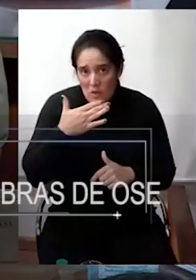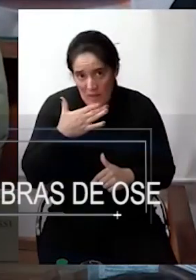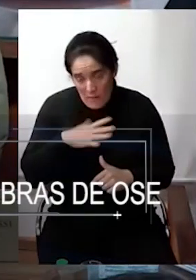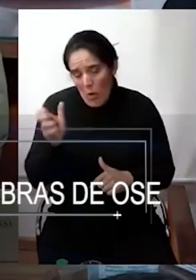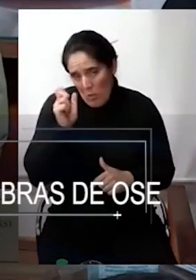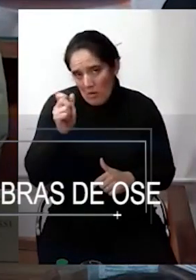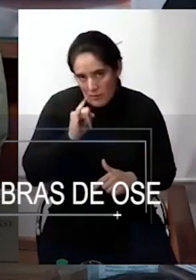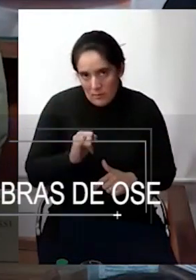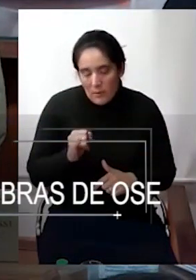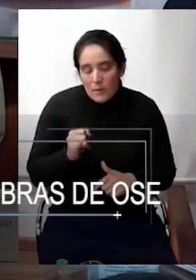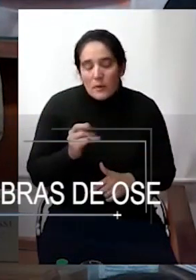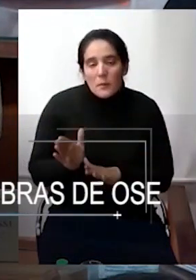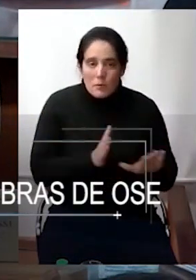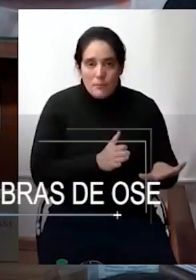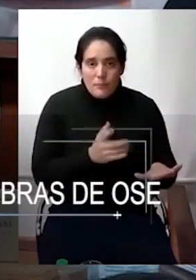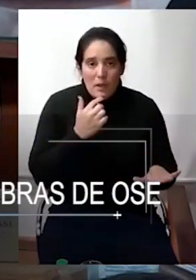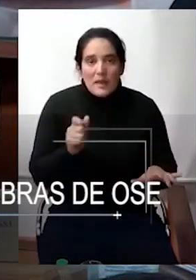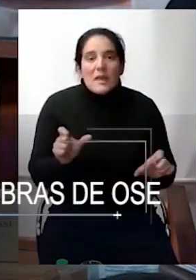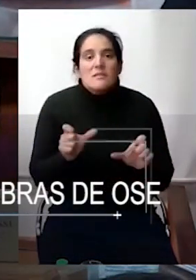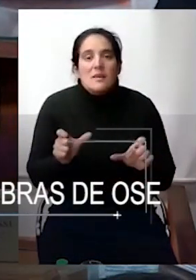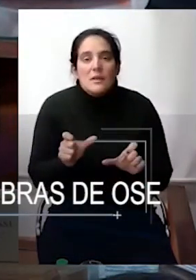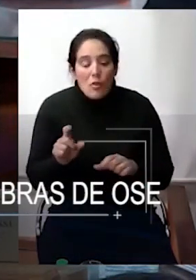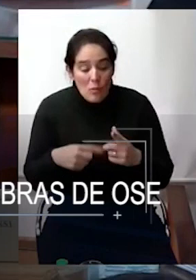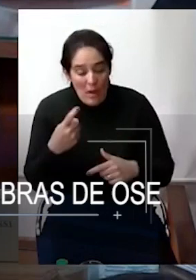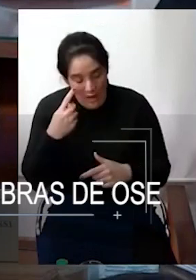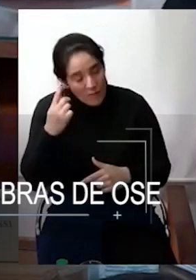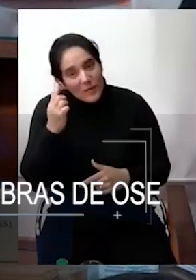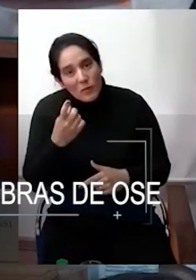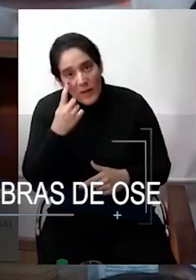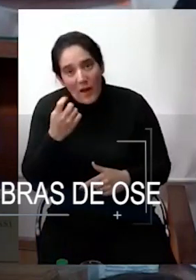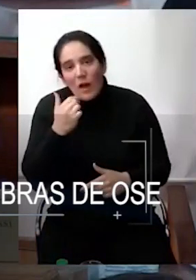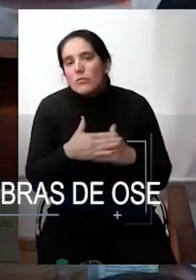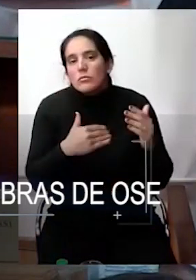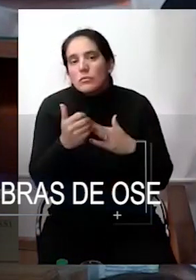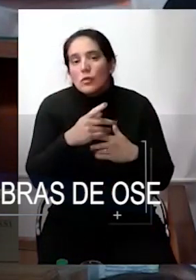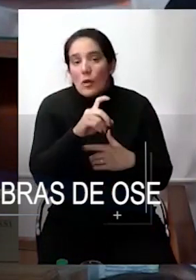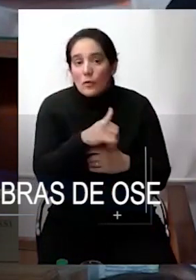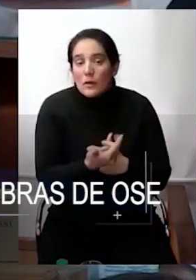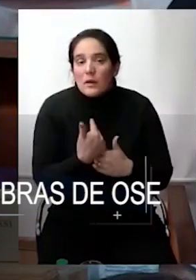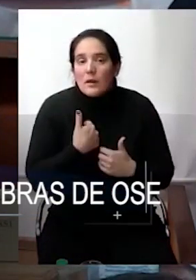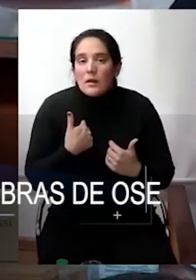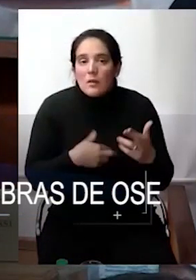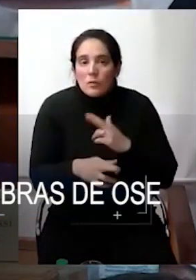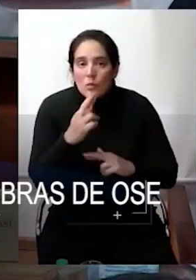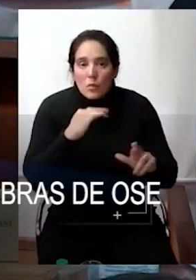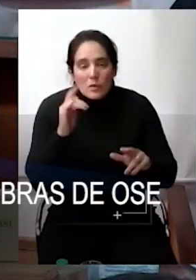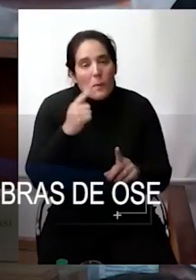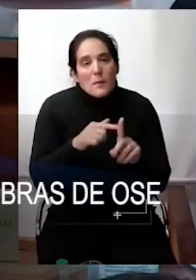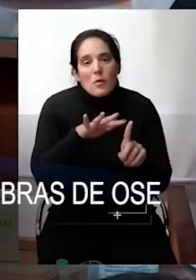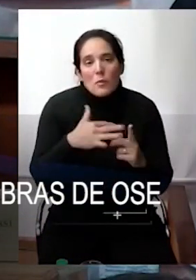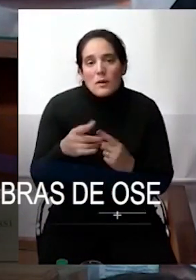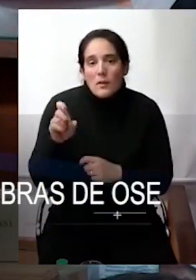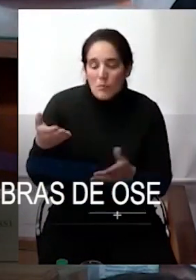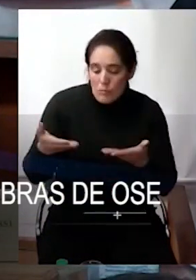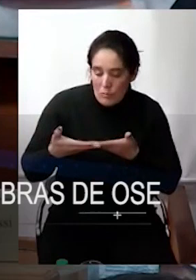emergencia y Qué acciones tomaron una vez que conocieron tomaron conocimiento de la respuesta que les dio medio ambiente y